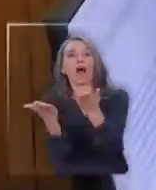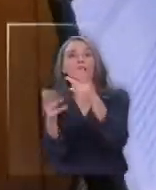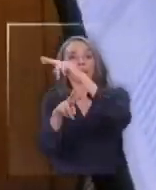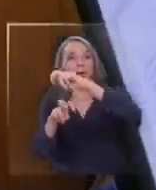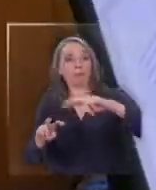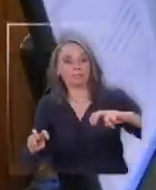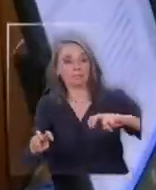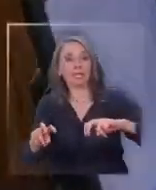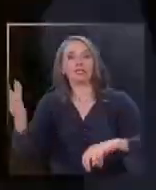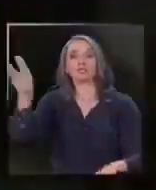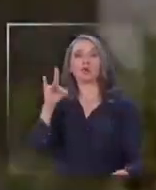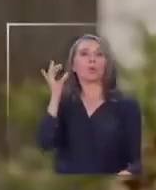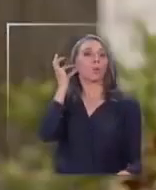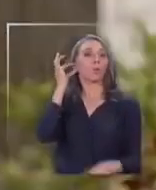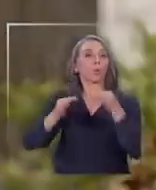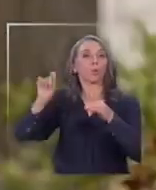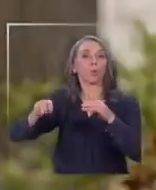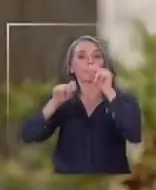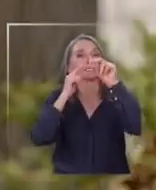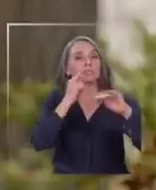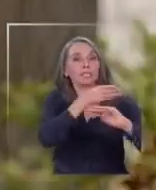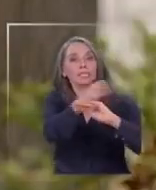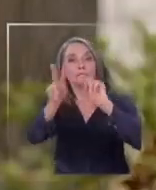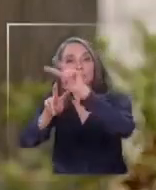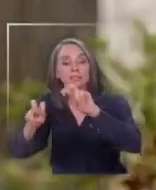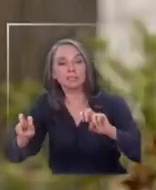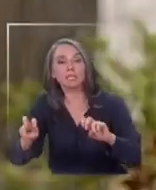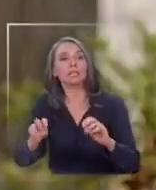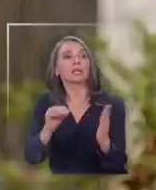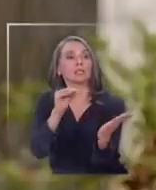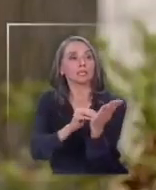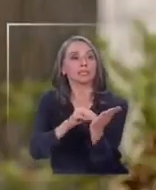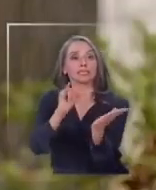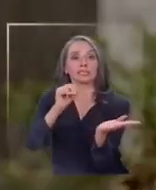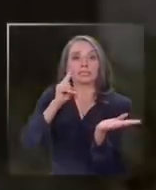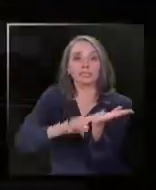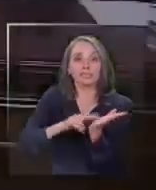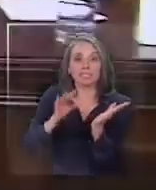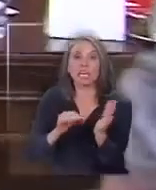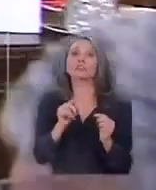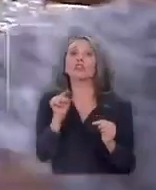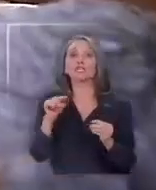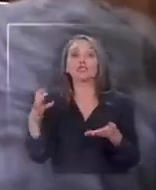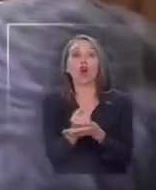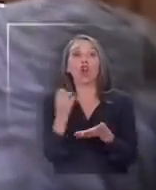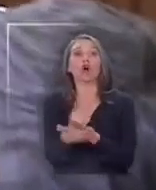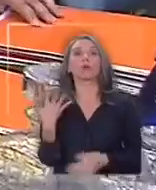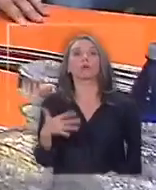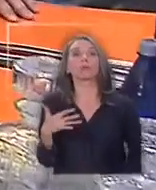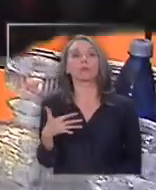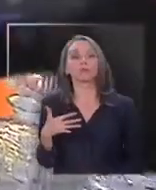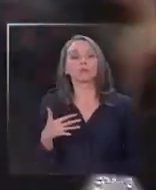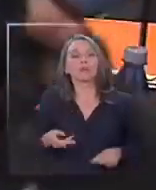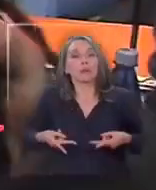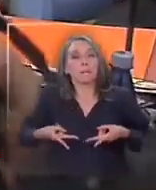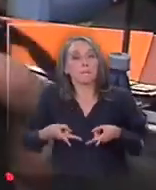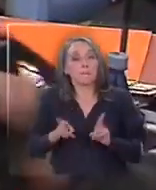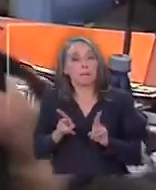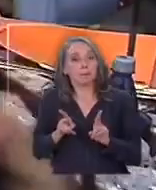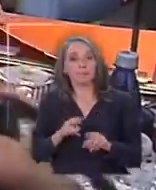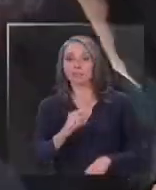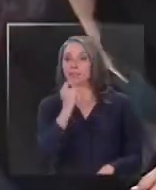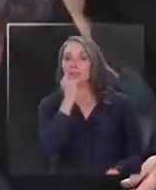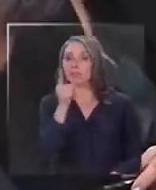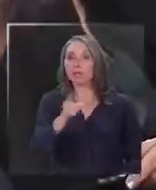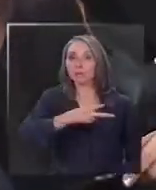declarado prescrito, pero cierto. Eso fue súper importante también. Permite que esta denuncia